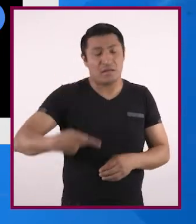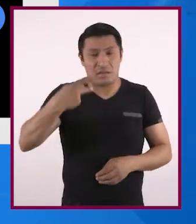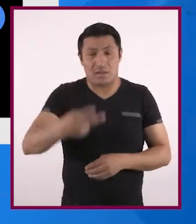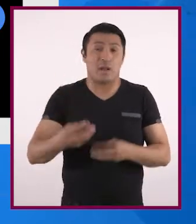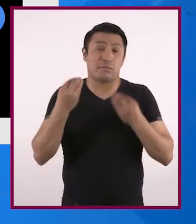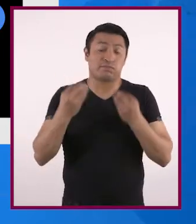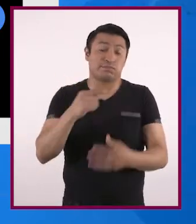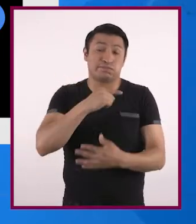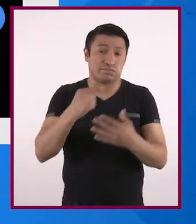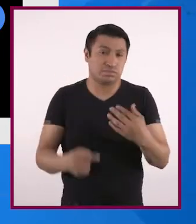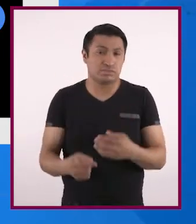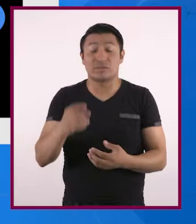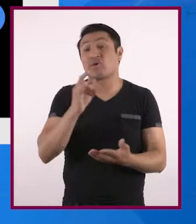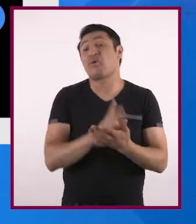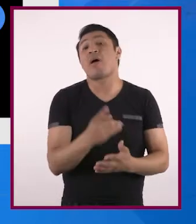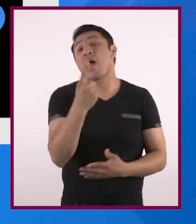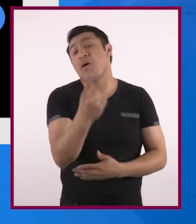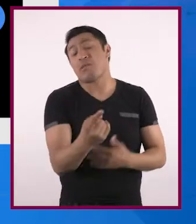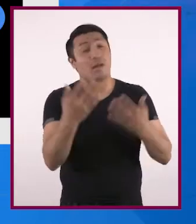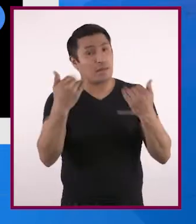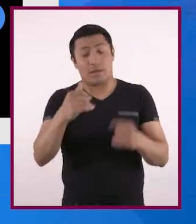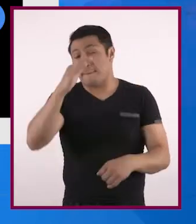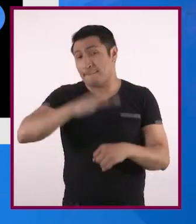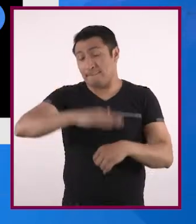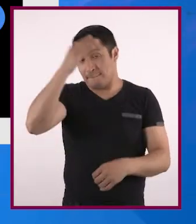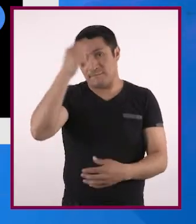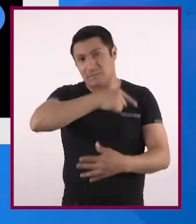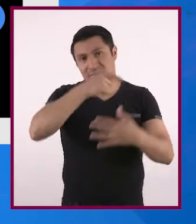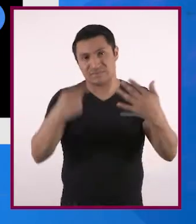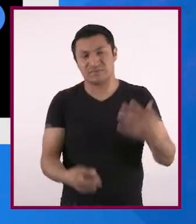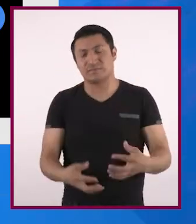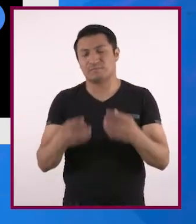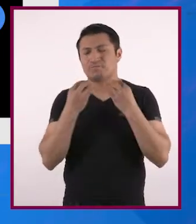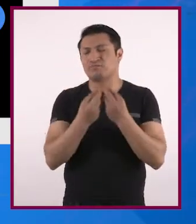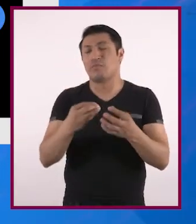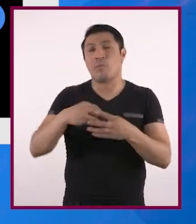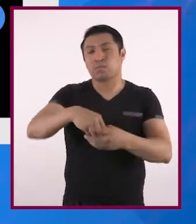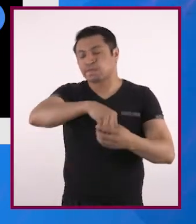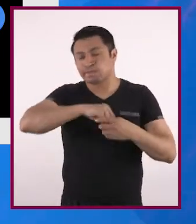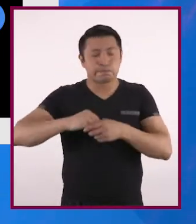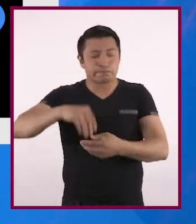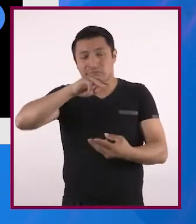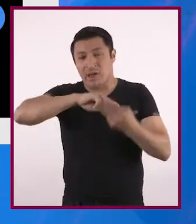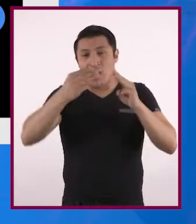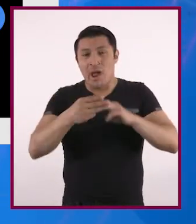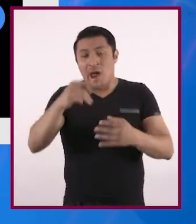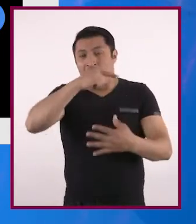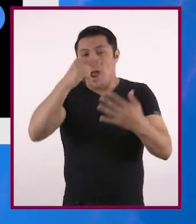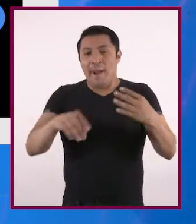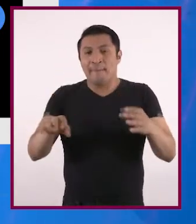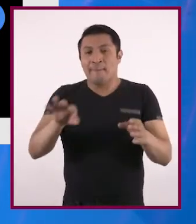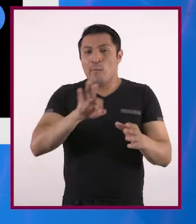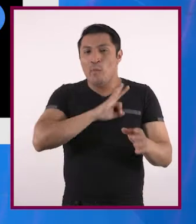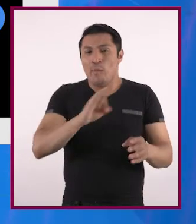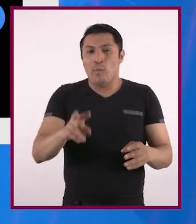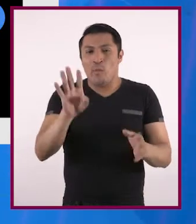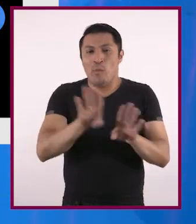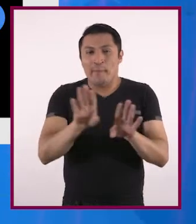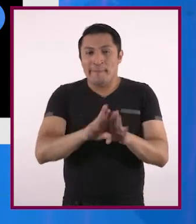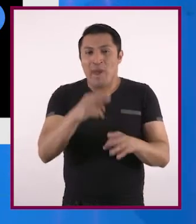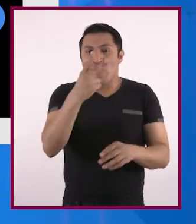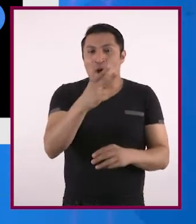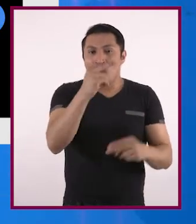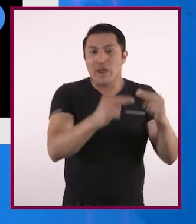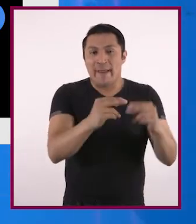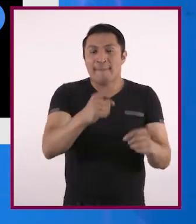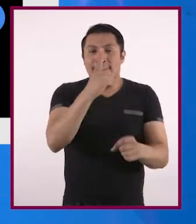muchas razones, no hay una sola razón, sino que se trata de un enjambre de causas, ¿no? Entonces podemos hablar de dos niveles. El primer nivel es